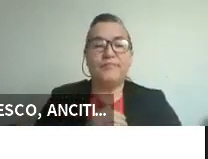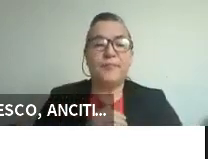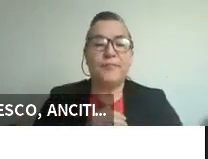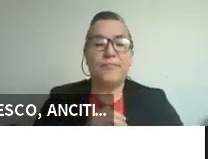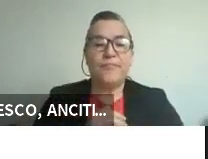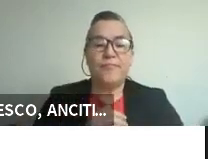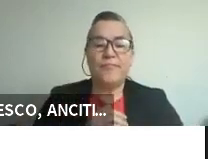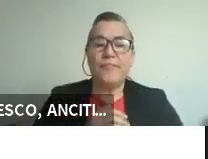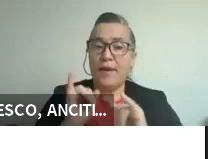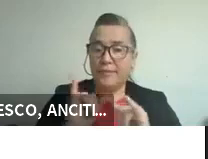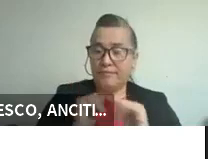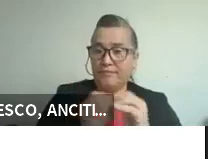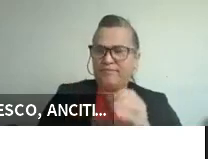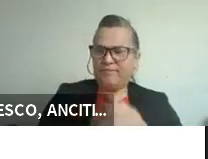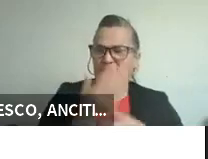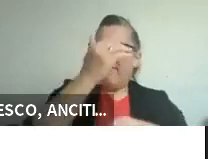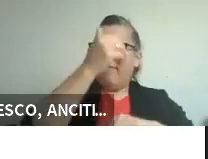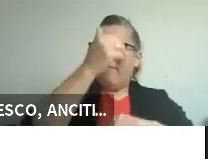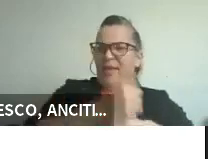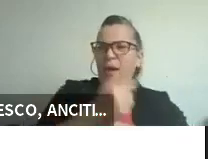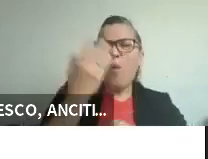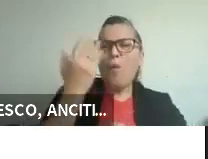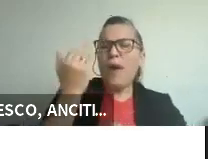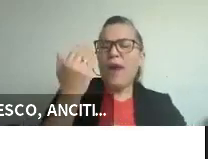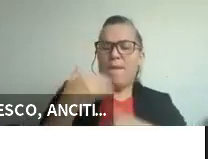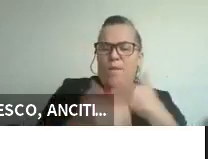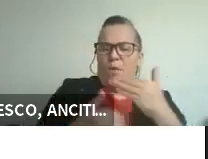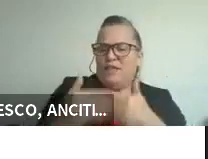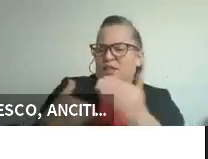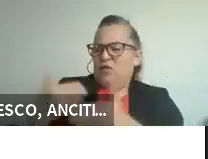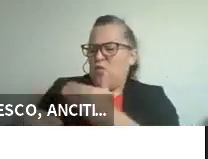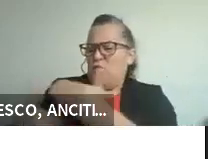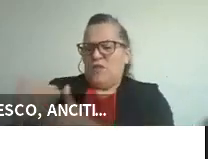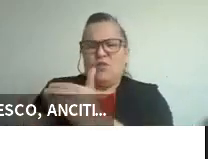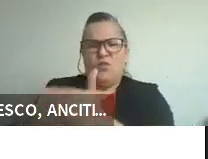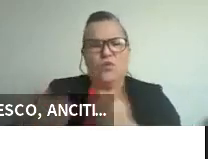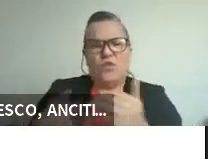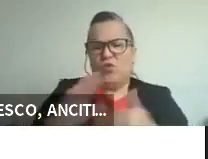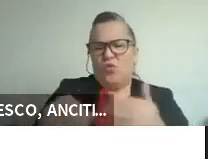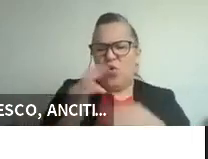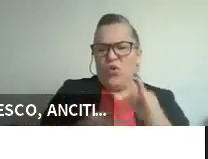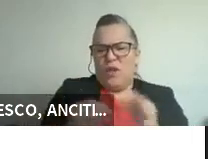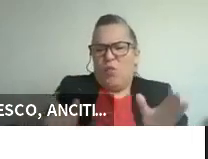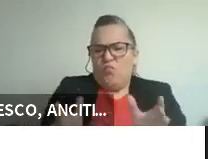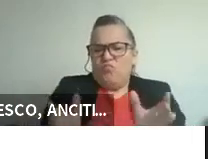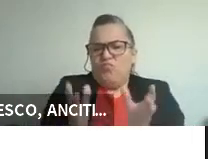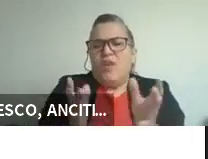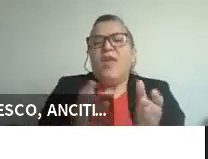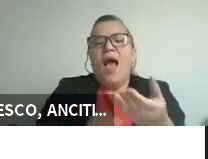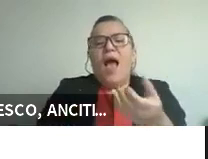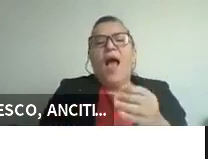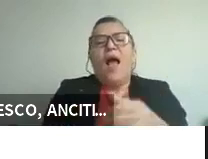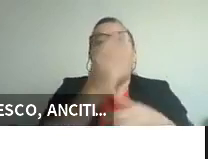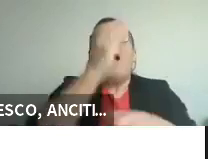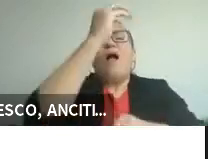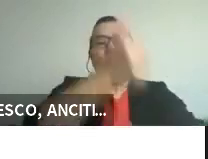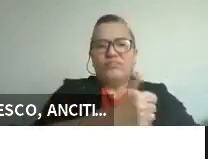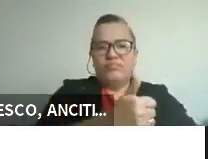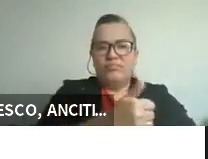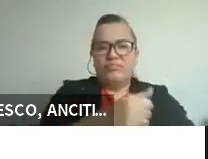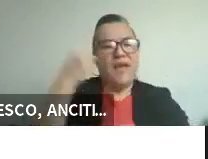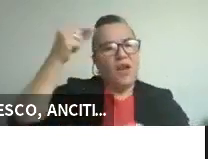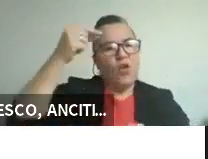se creó repito como consecuencia de muchos procesos de todo tipo en el país y fue fundada en el